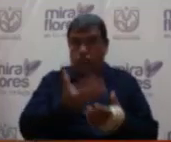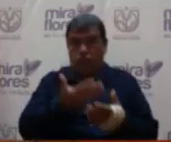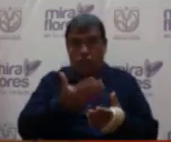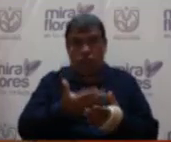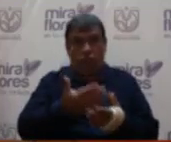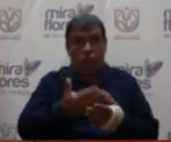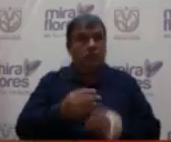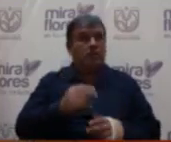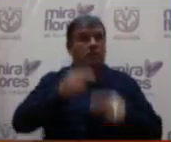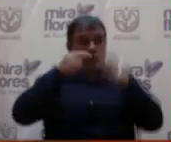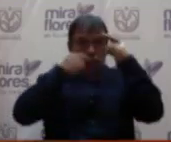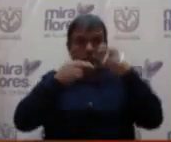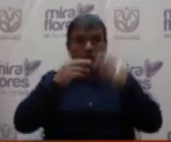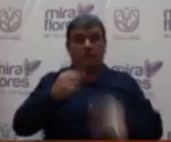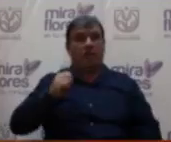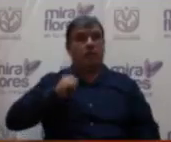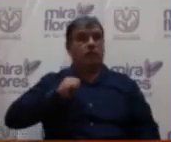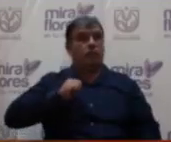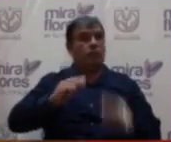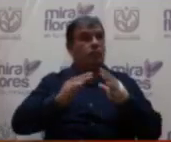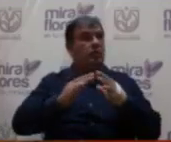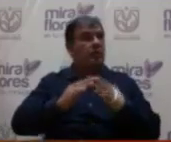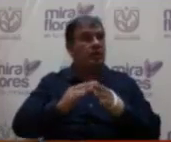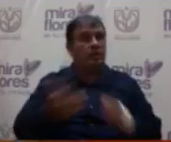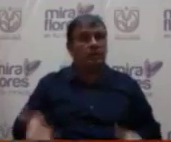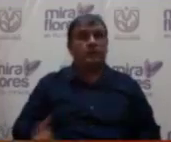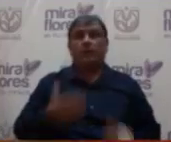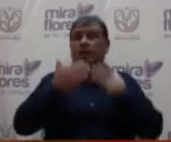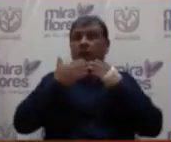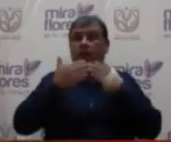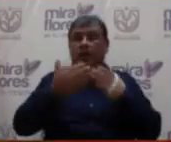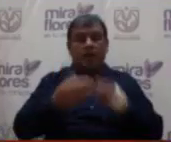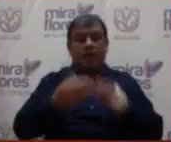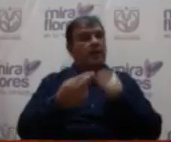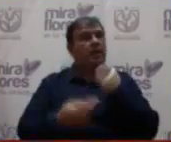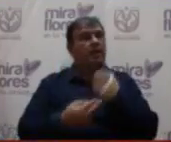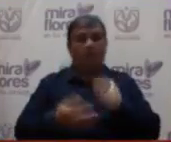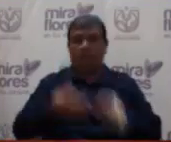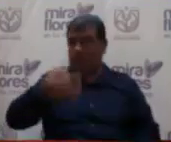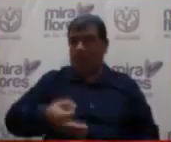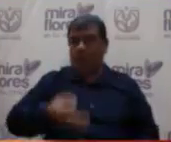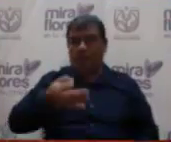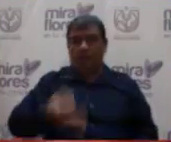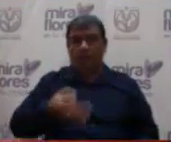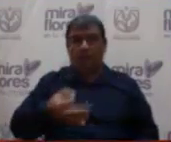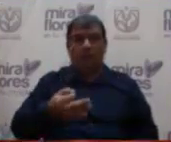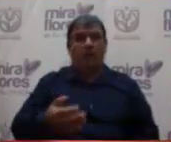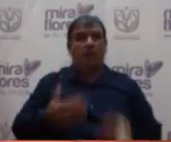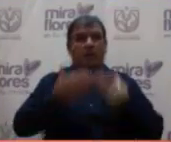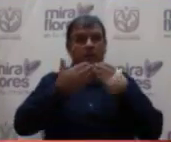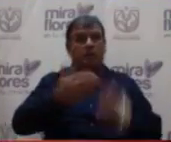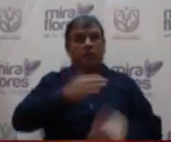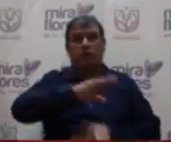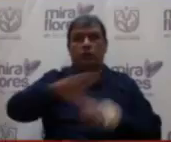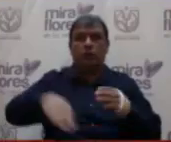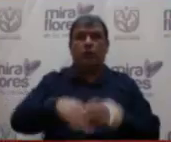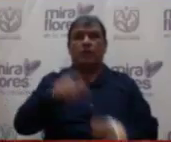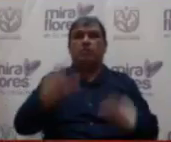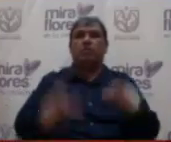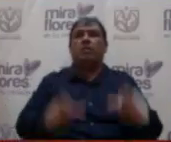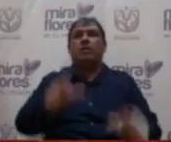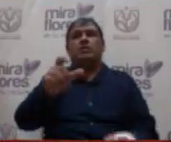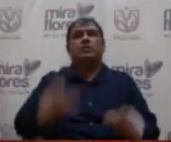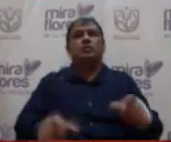buena noticia para la municipalidad. Bien, muchas gracias, regidora. Efectivamente, un agradecimiento a todas las